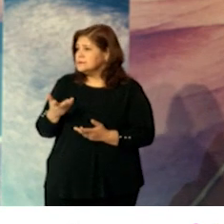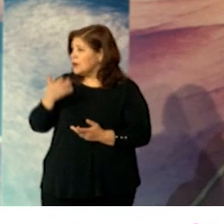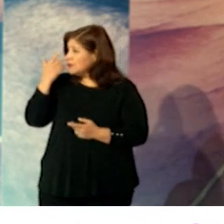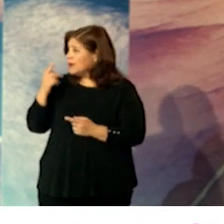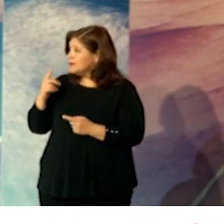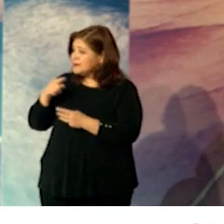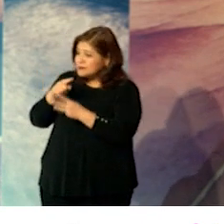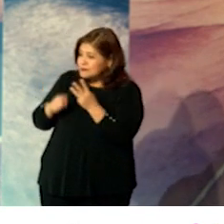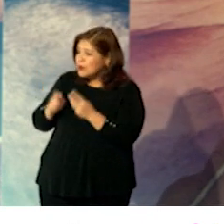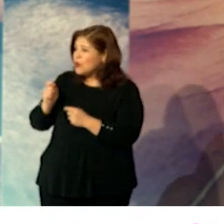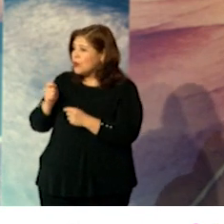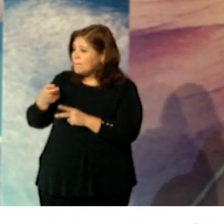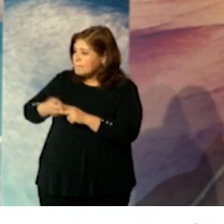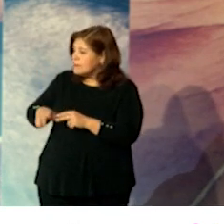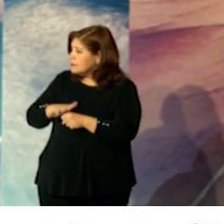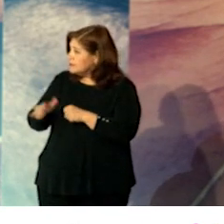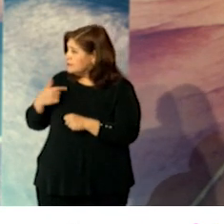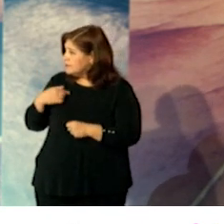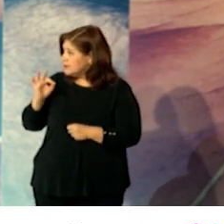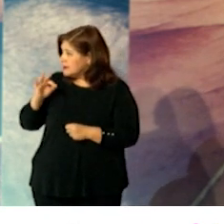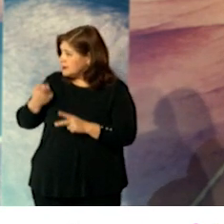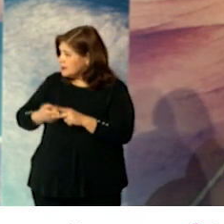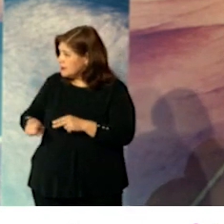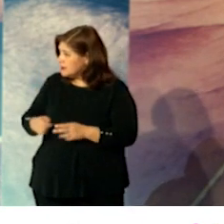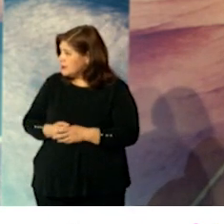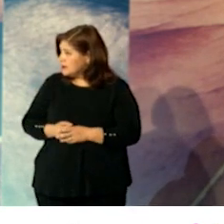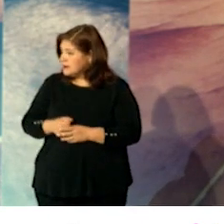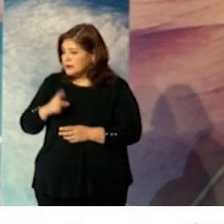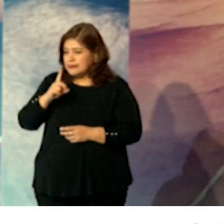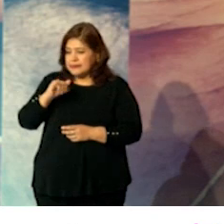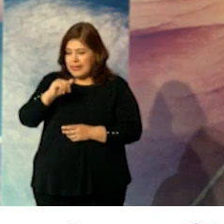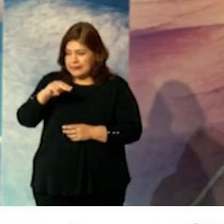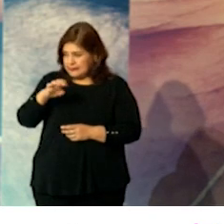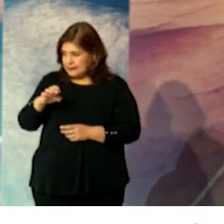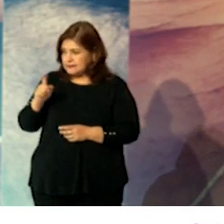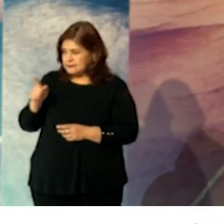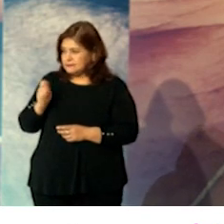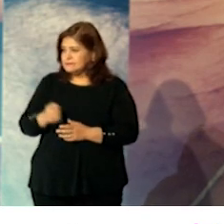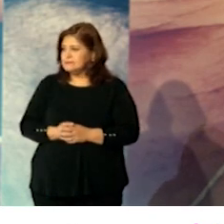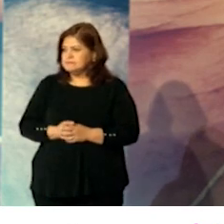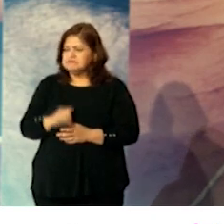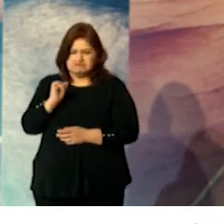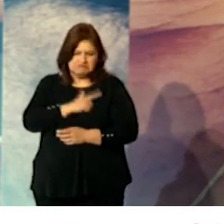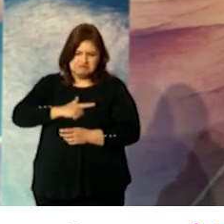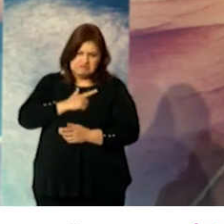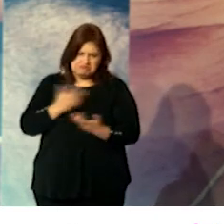arrancar. Ya empezó, si quieres arrancamos contigo, Diane. Sí.